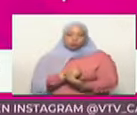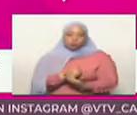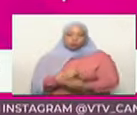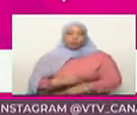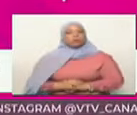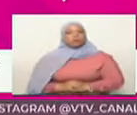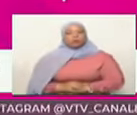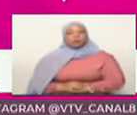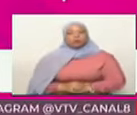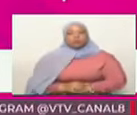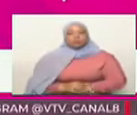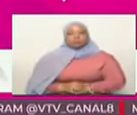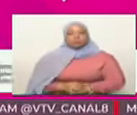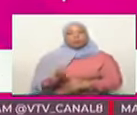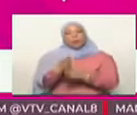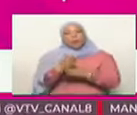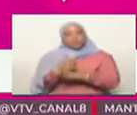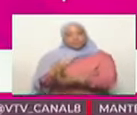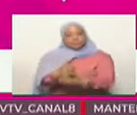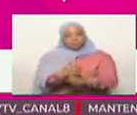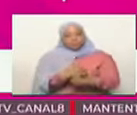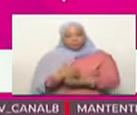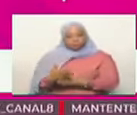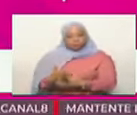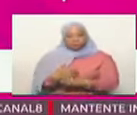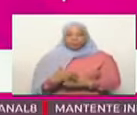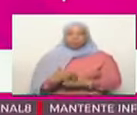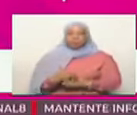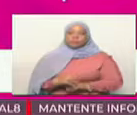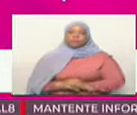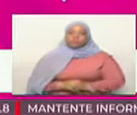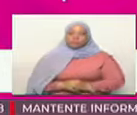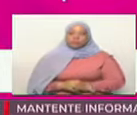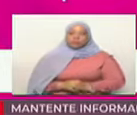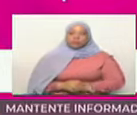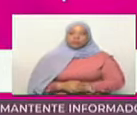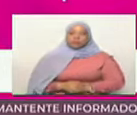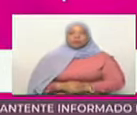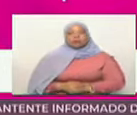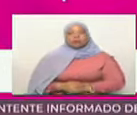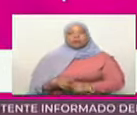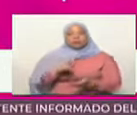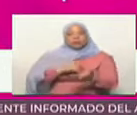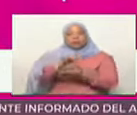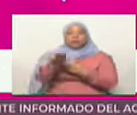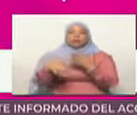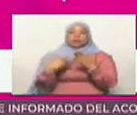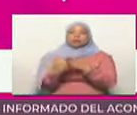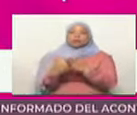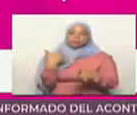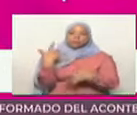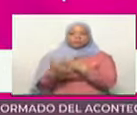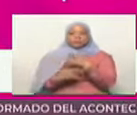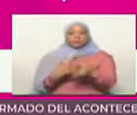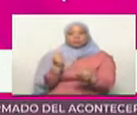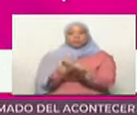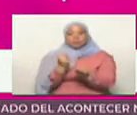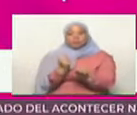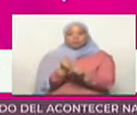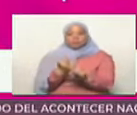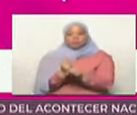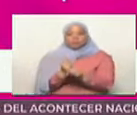ellos, compartimos y me sirvió el viaje bastante, porque como el